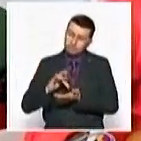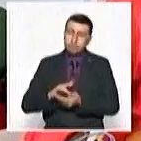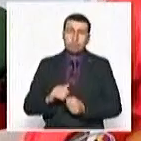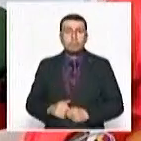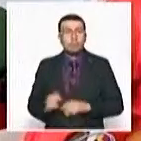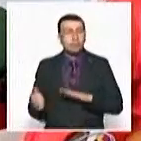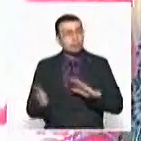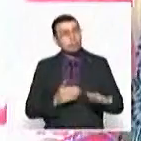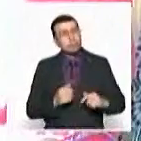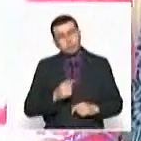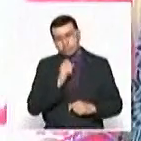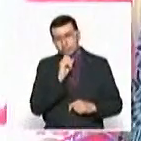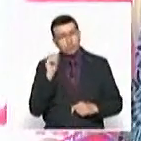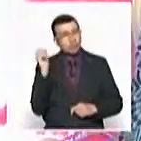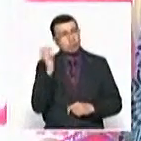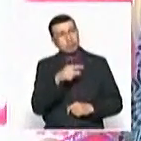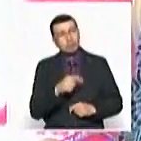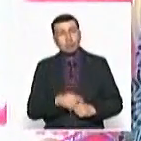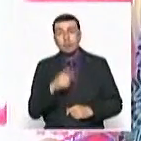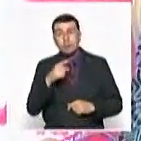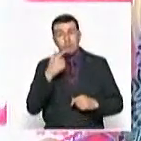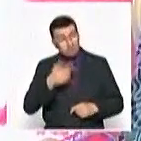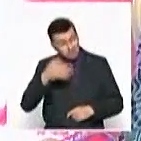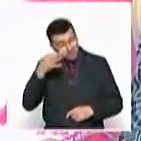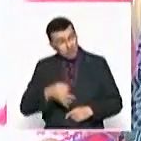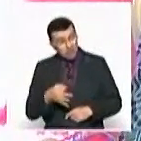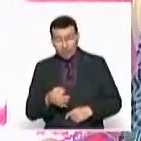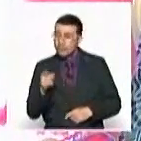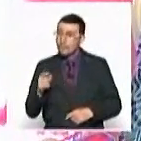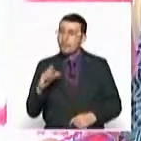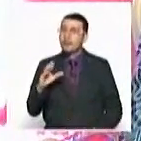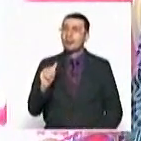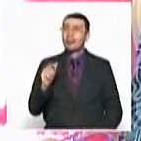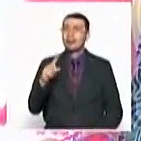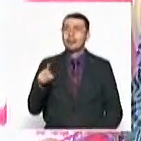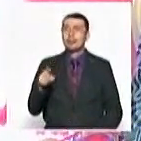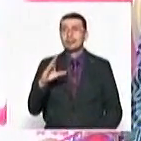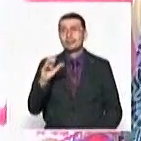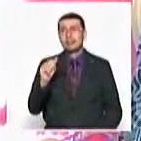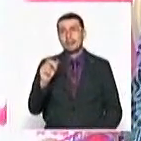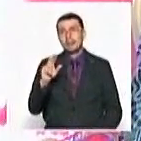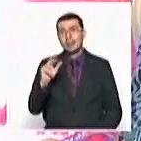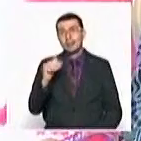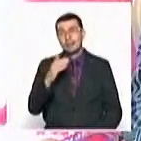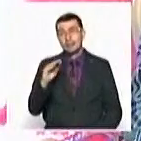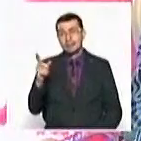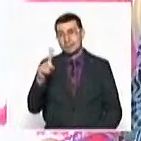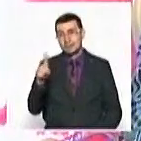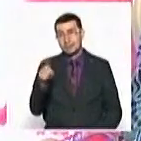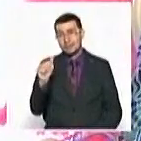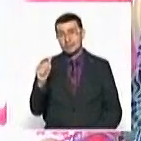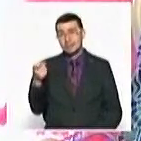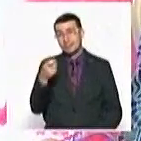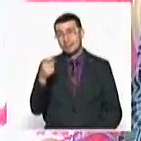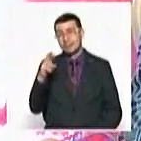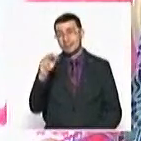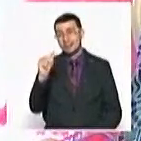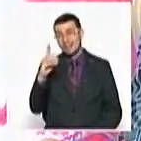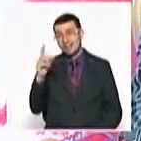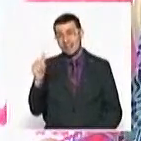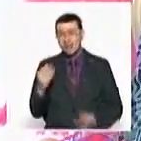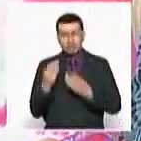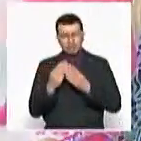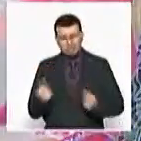es, ¿es verdad que la cáscara sagrada acaba con la flora intestinal? No. La cáscara